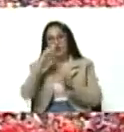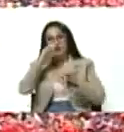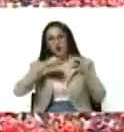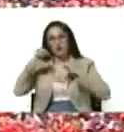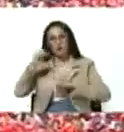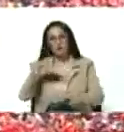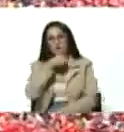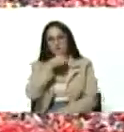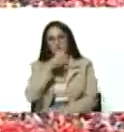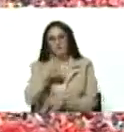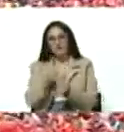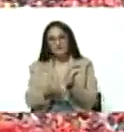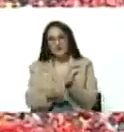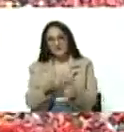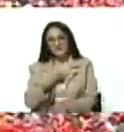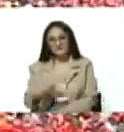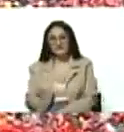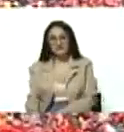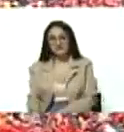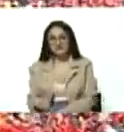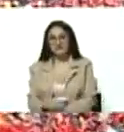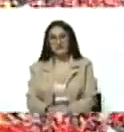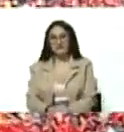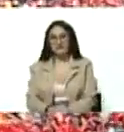mayores, vicepresidente.